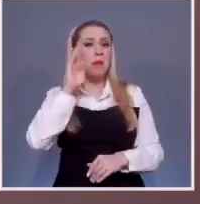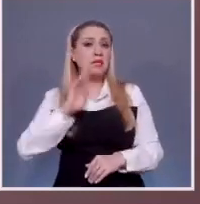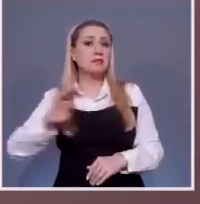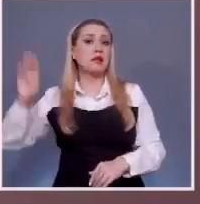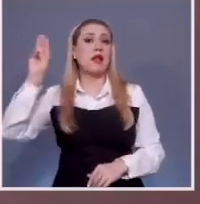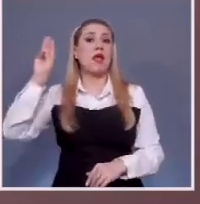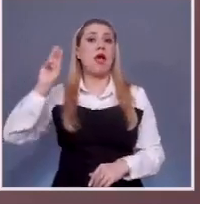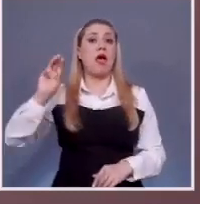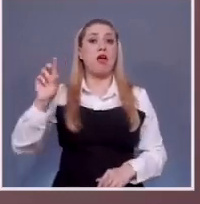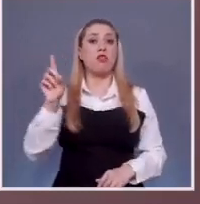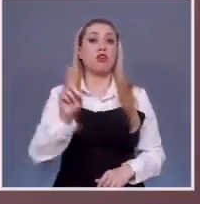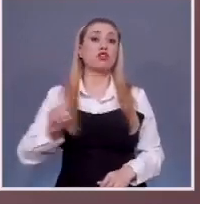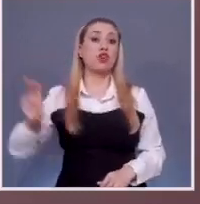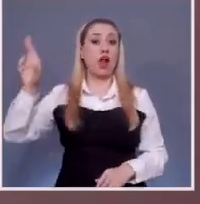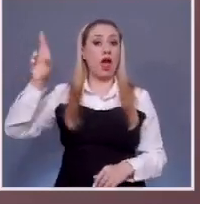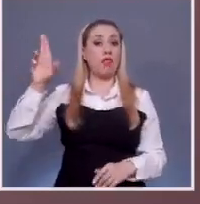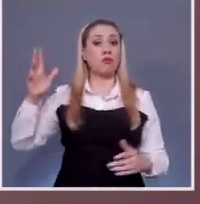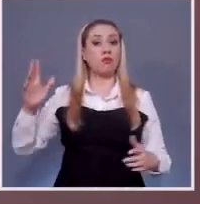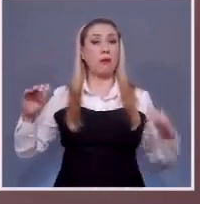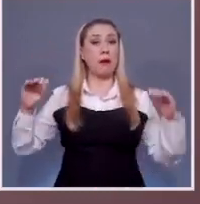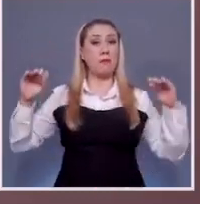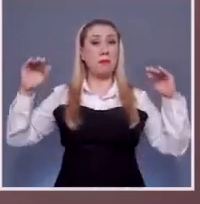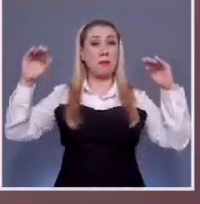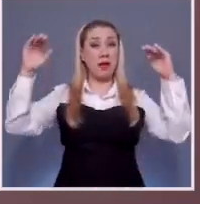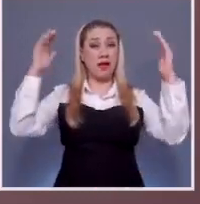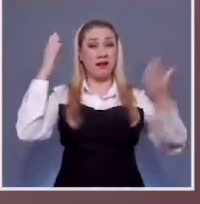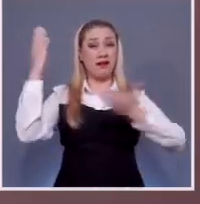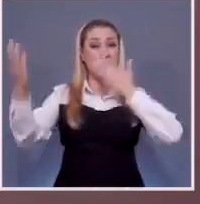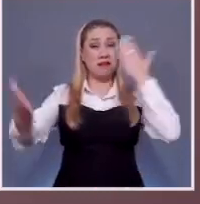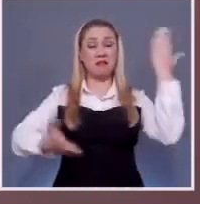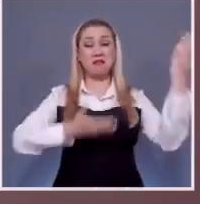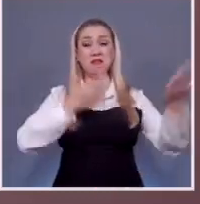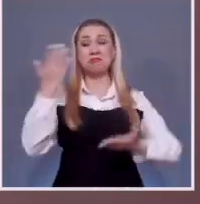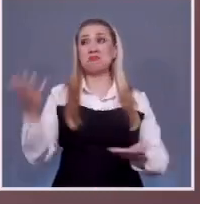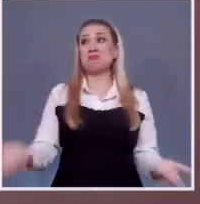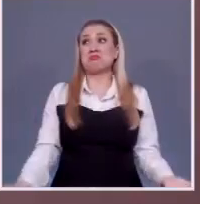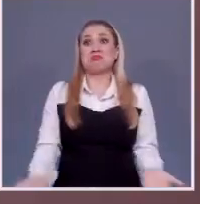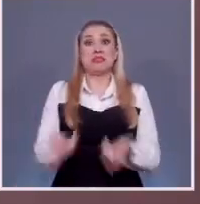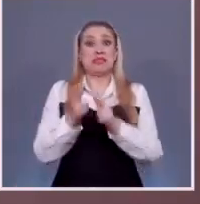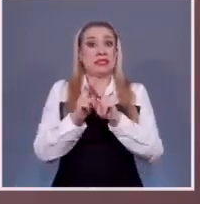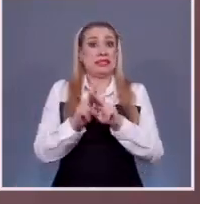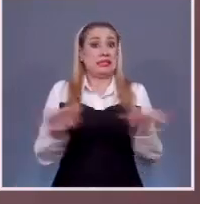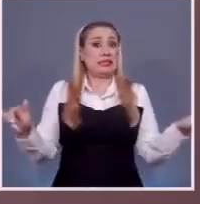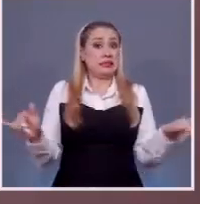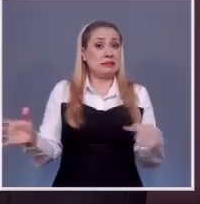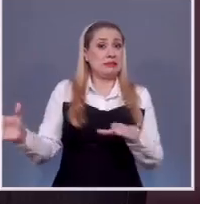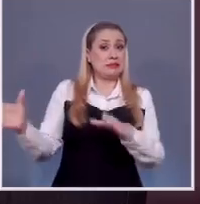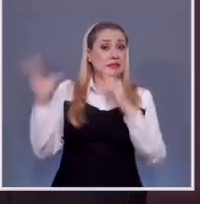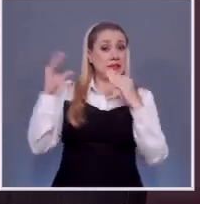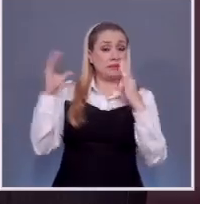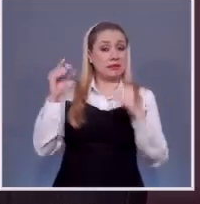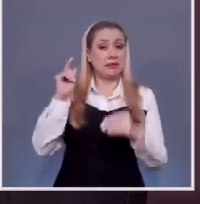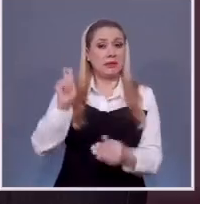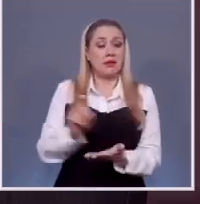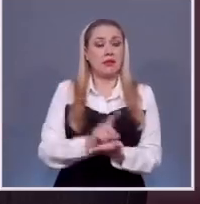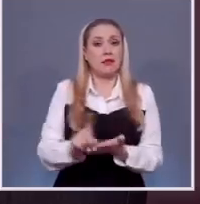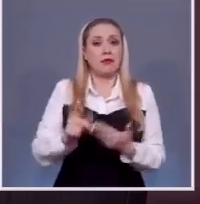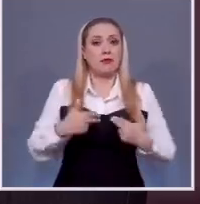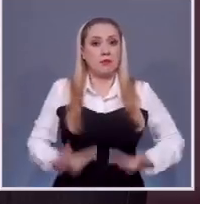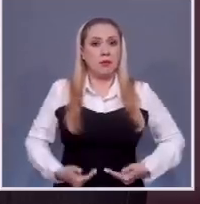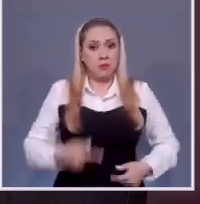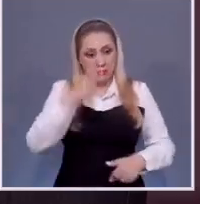cuando dejamos todo un recorrido de prácticas que quizás no visibilizamos, normalizamos y que dañaron a las